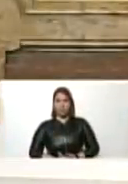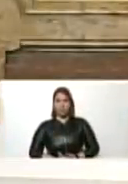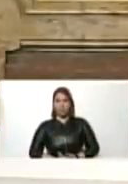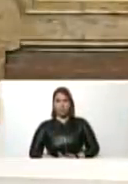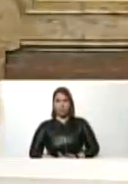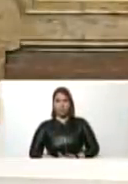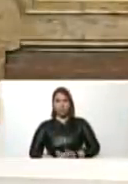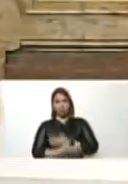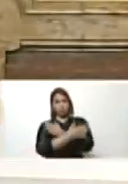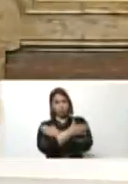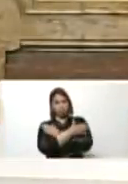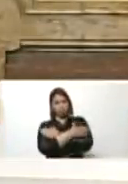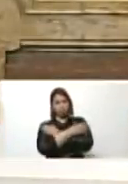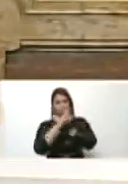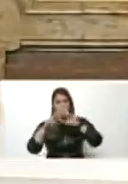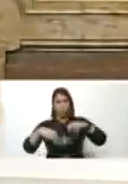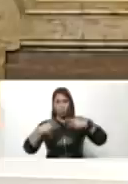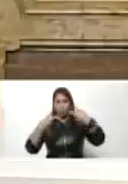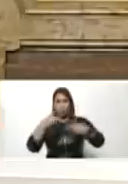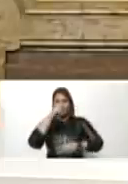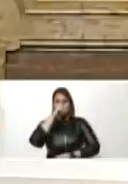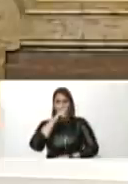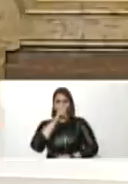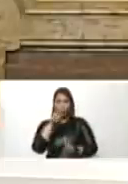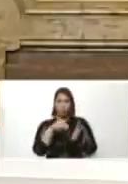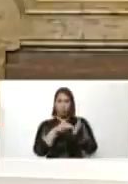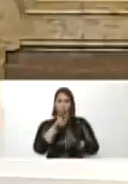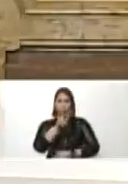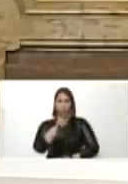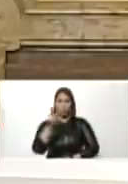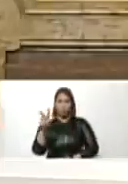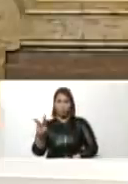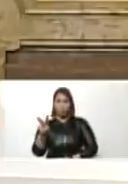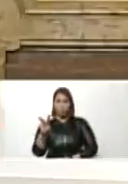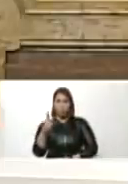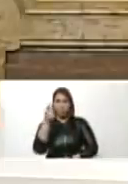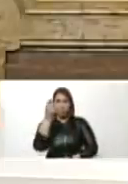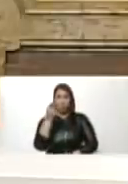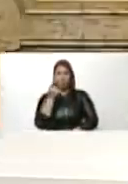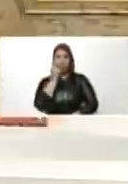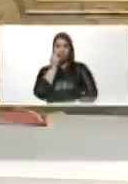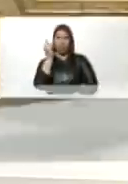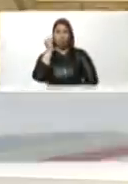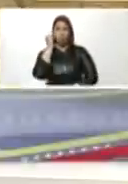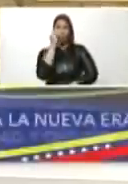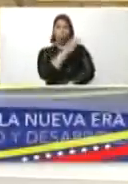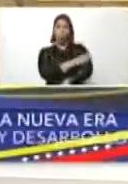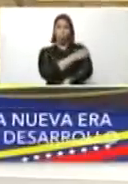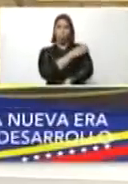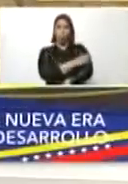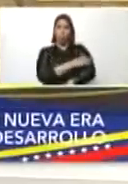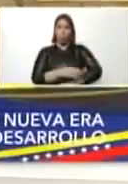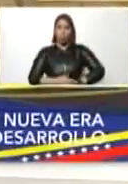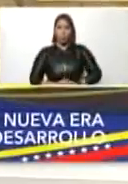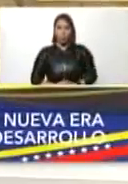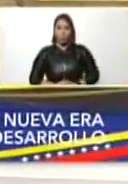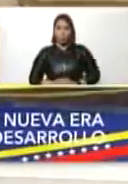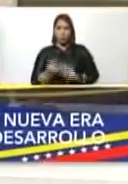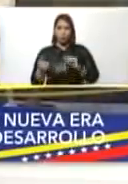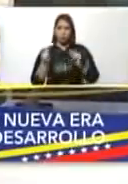felicitación del nuevo año 2022 a los diputados y diputadas de la oposición